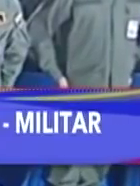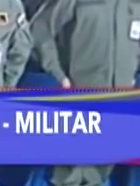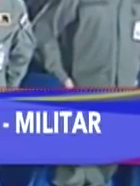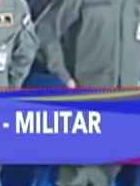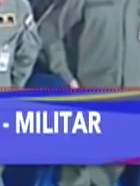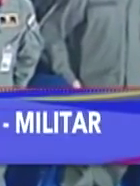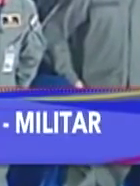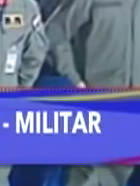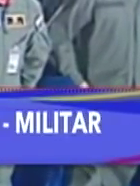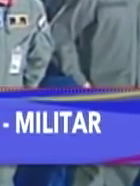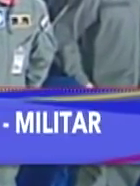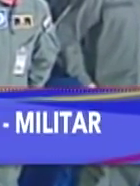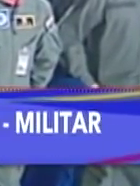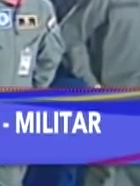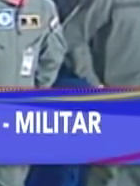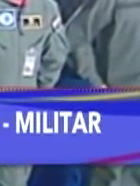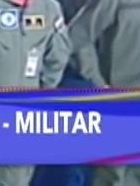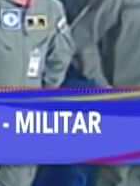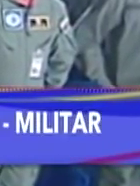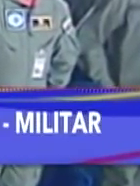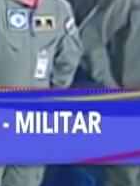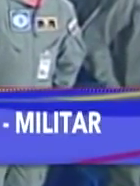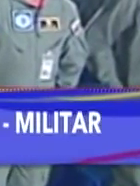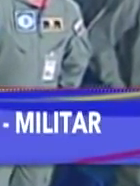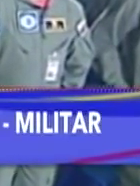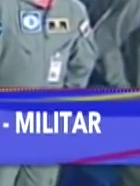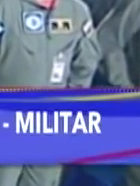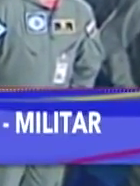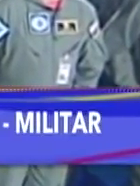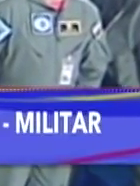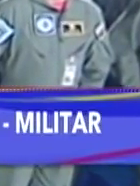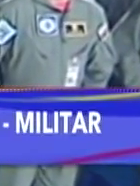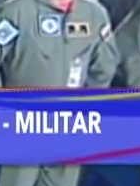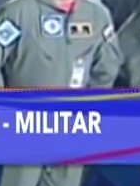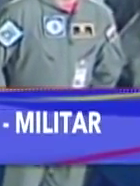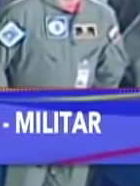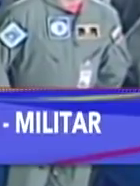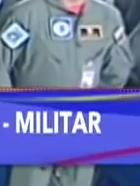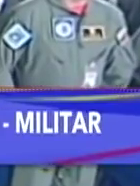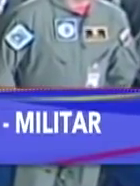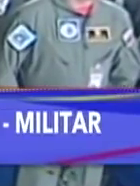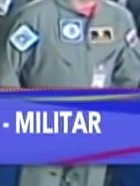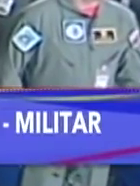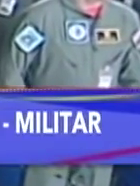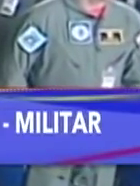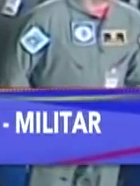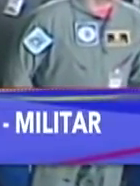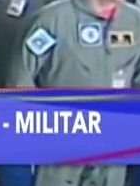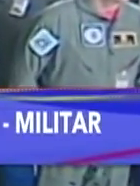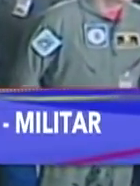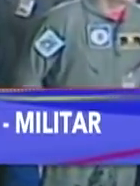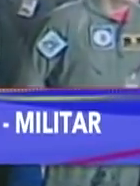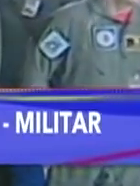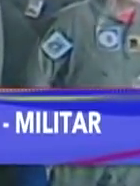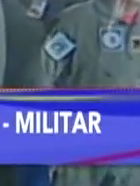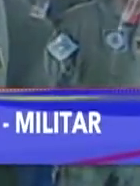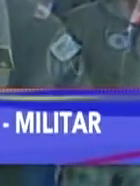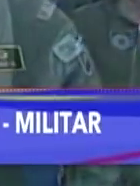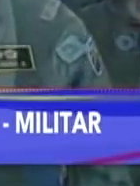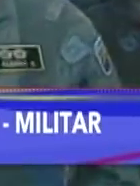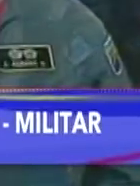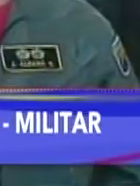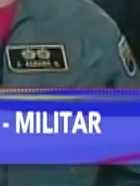sus familiares, expresar las felicitaciones más grandes por